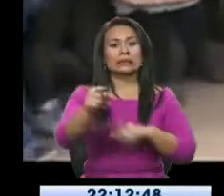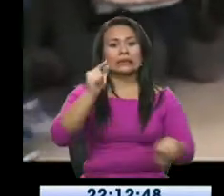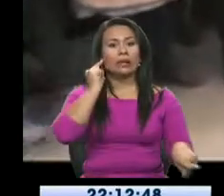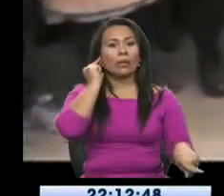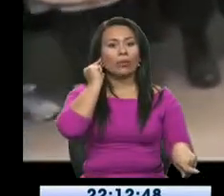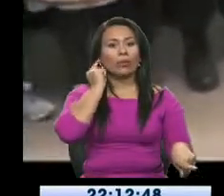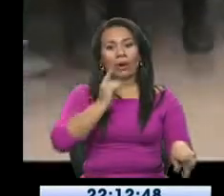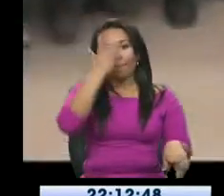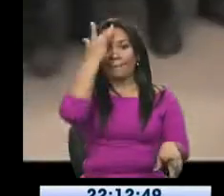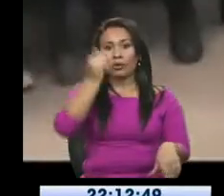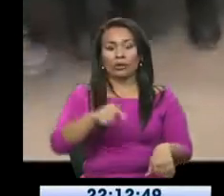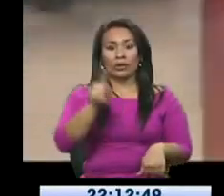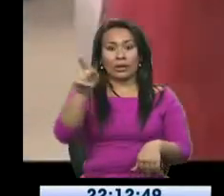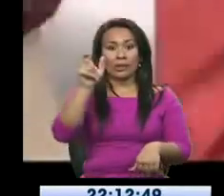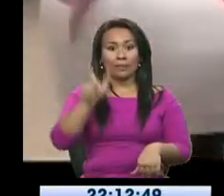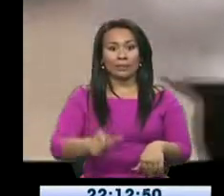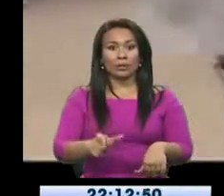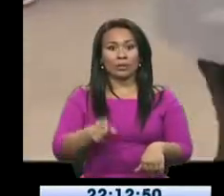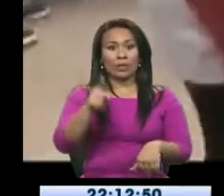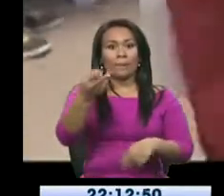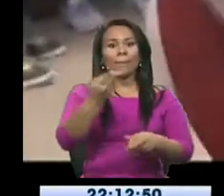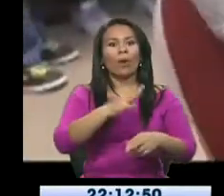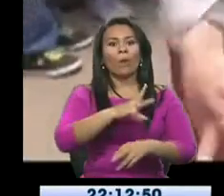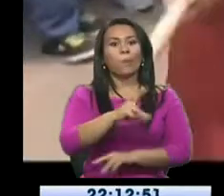la azotaron públicamente.